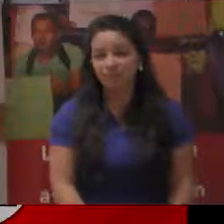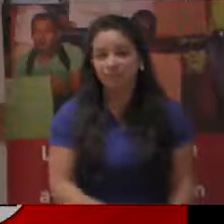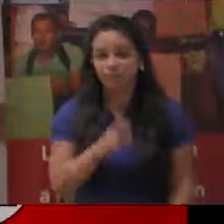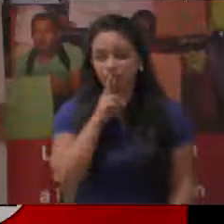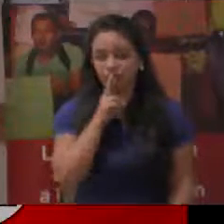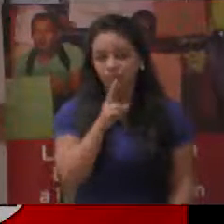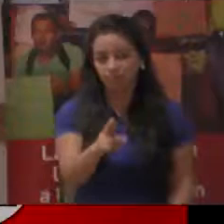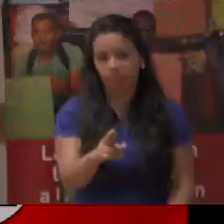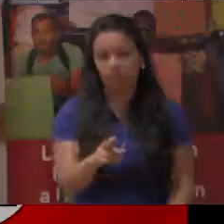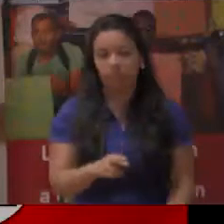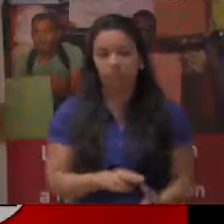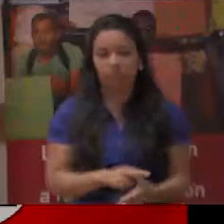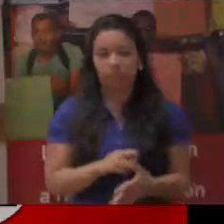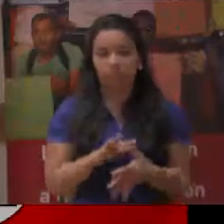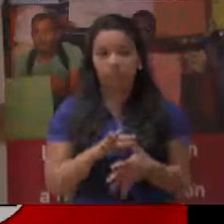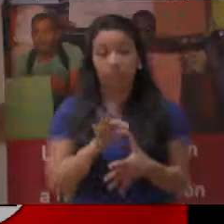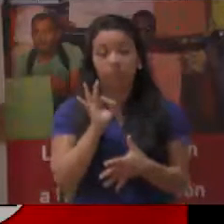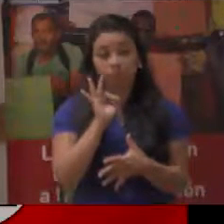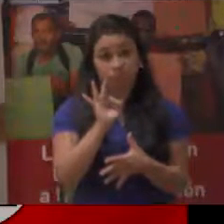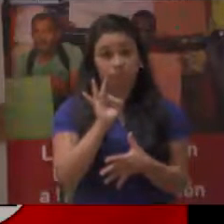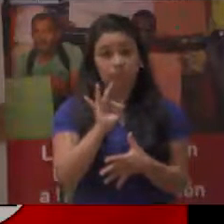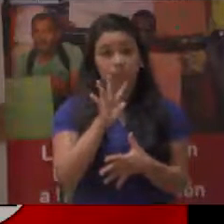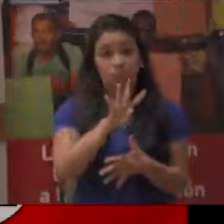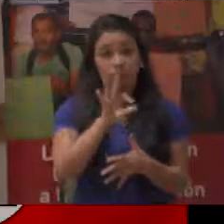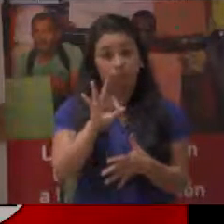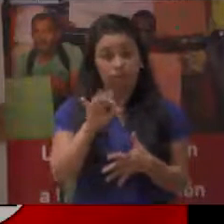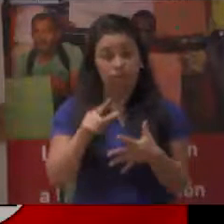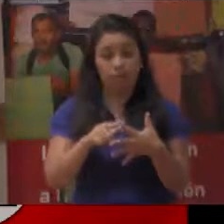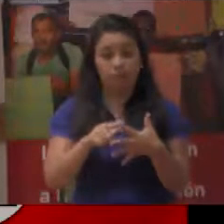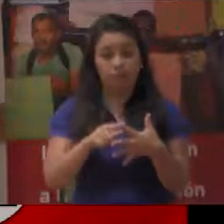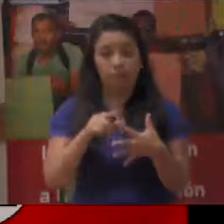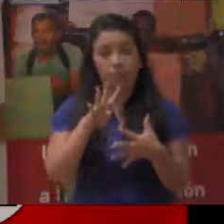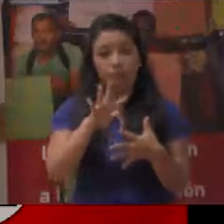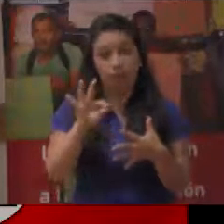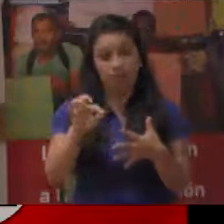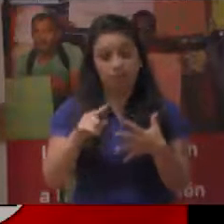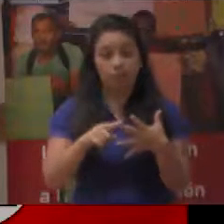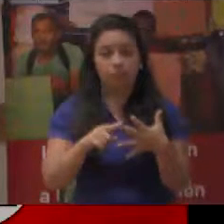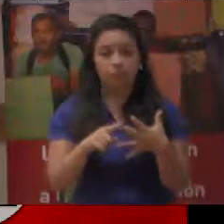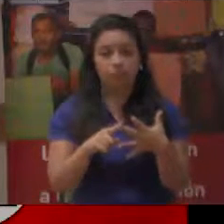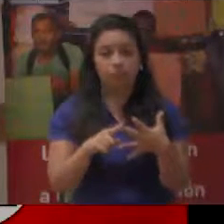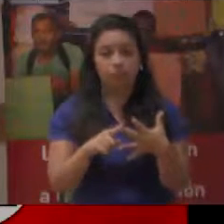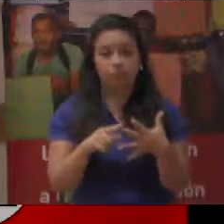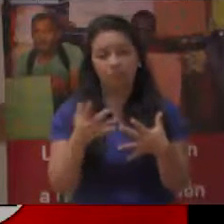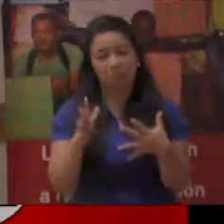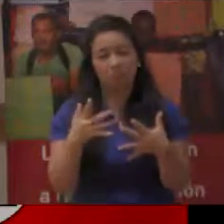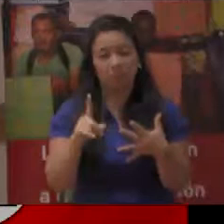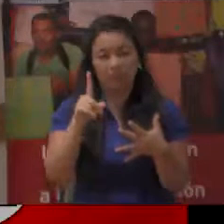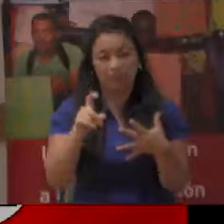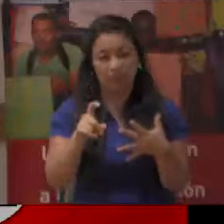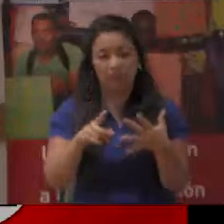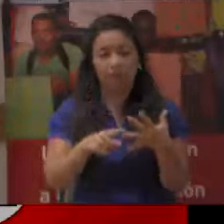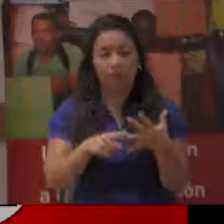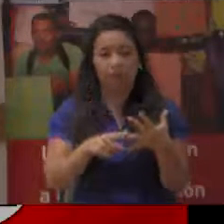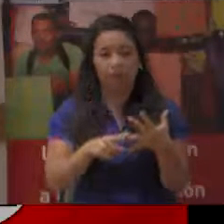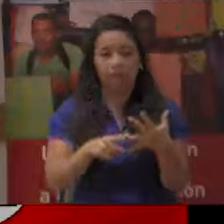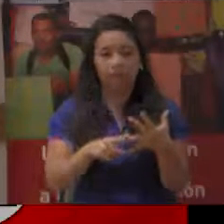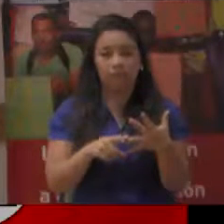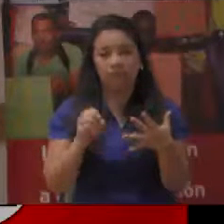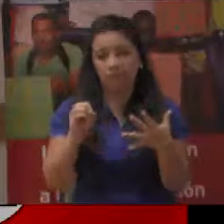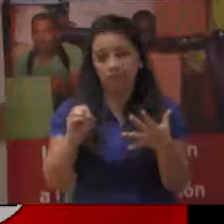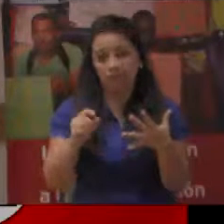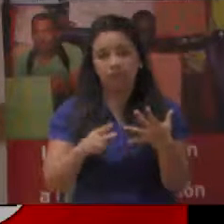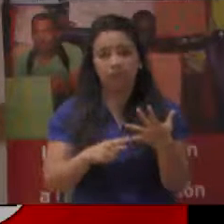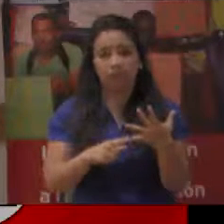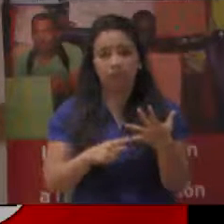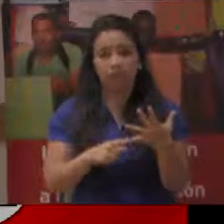Resultados. Excelente, 43%, bueno, 48%, regular, 6%, deficiente,